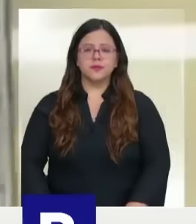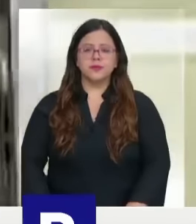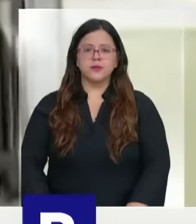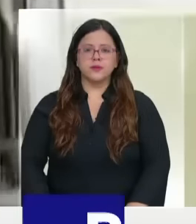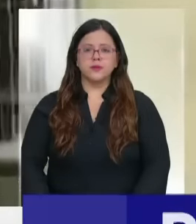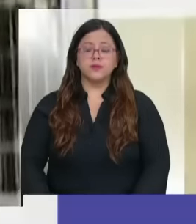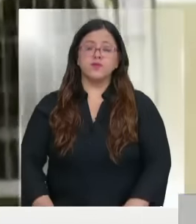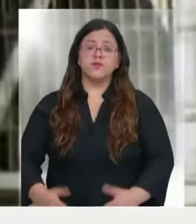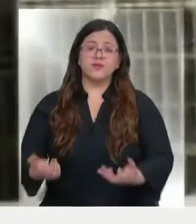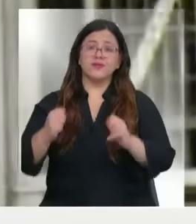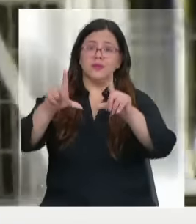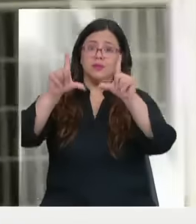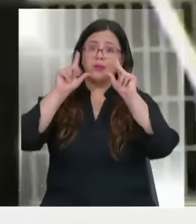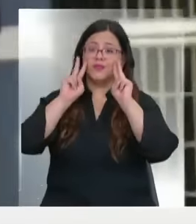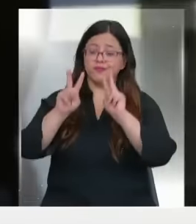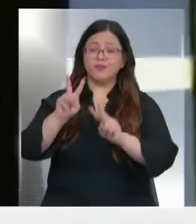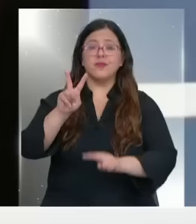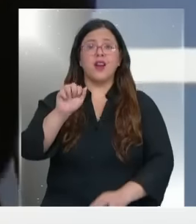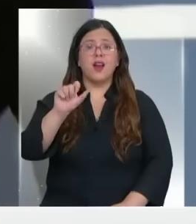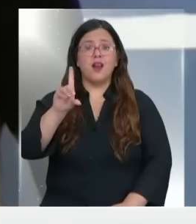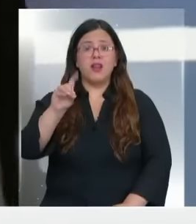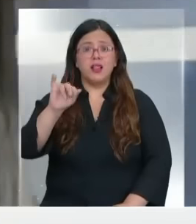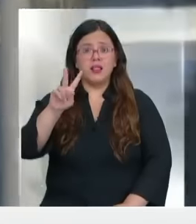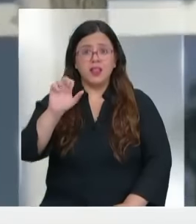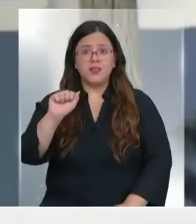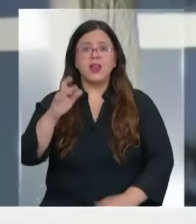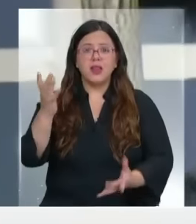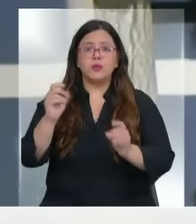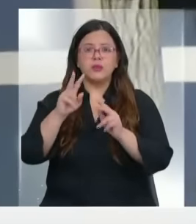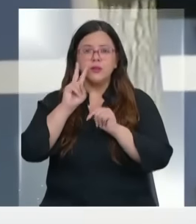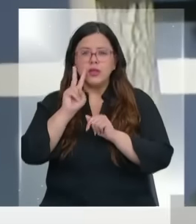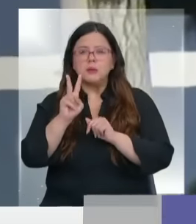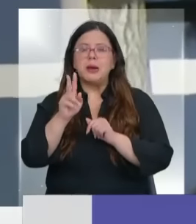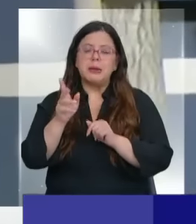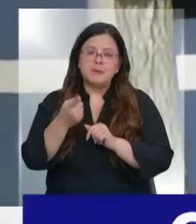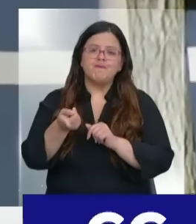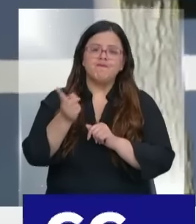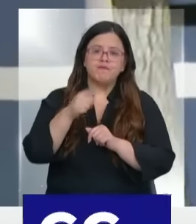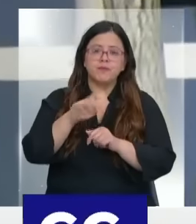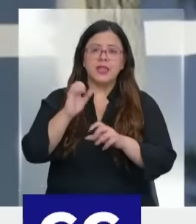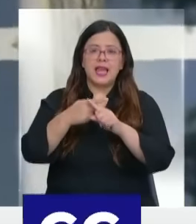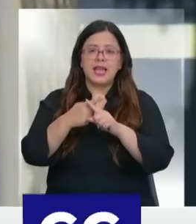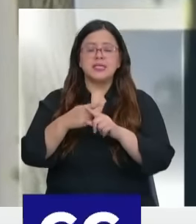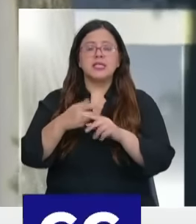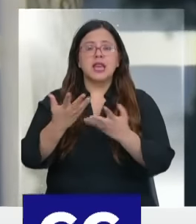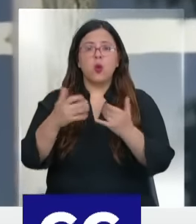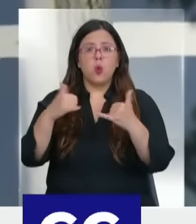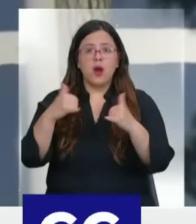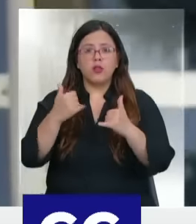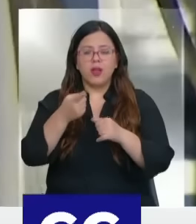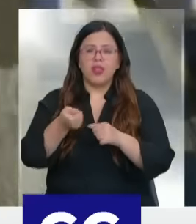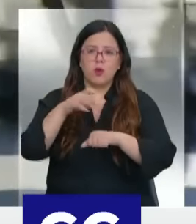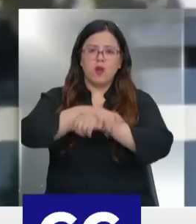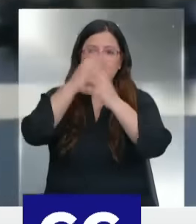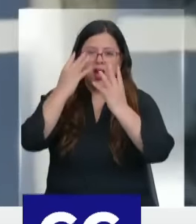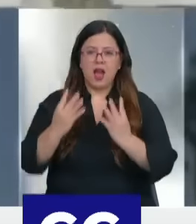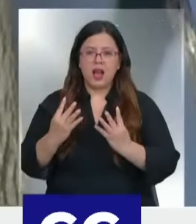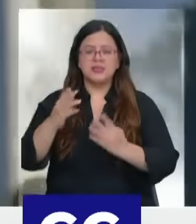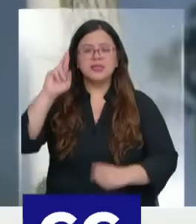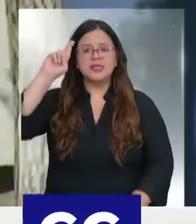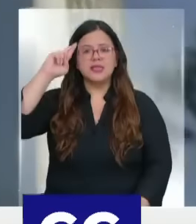sin duda, una imagen que Jorge Valdivia esperaba dejar atrás. El exfutbolista ingresando nuevamente a la cárcel